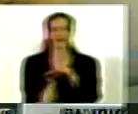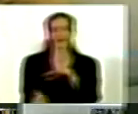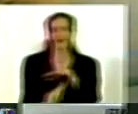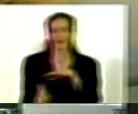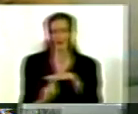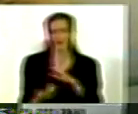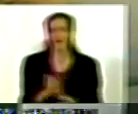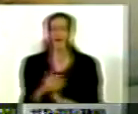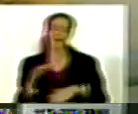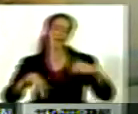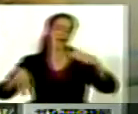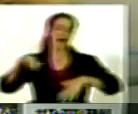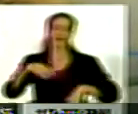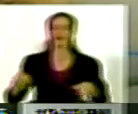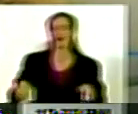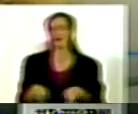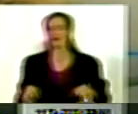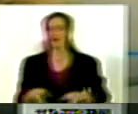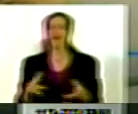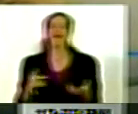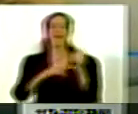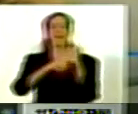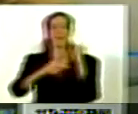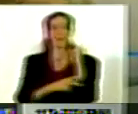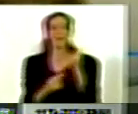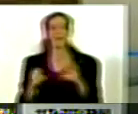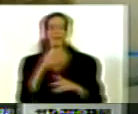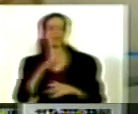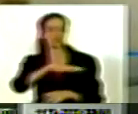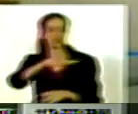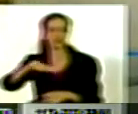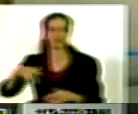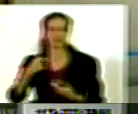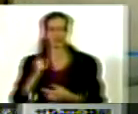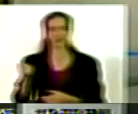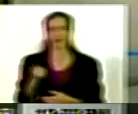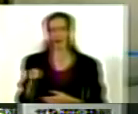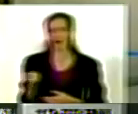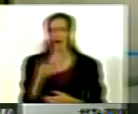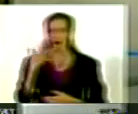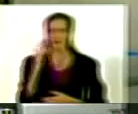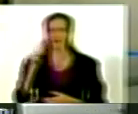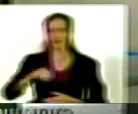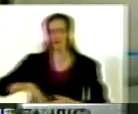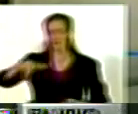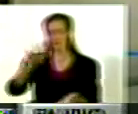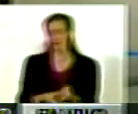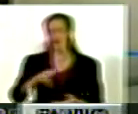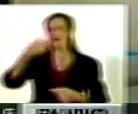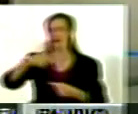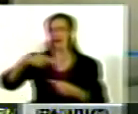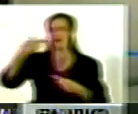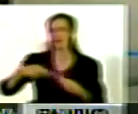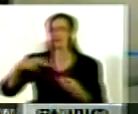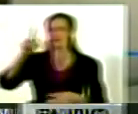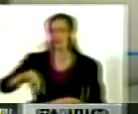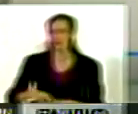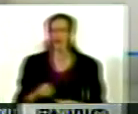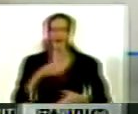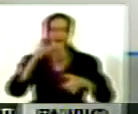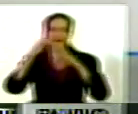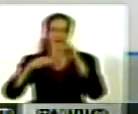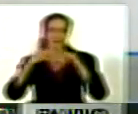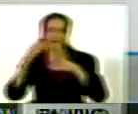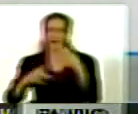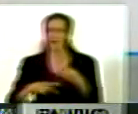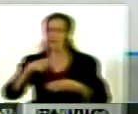de Playas, Ríos, Parques y Balnearios. Aquí tengo, voy a probar los recursos y vamos a explicar este